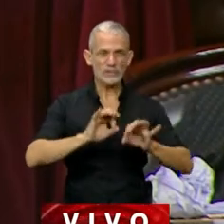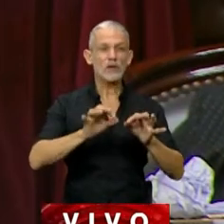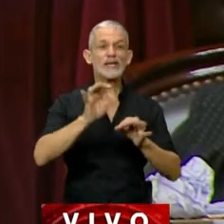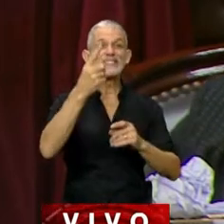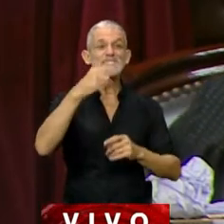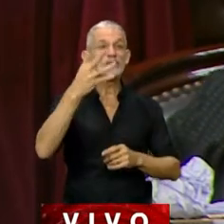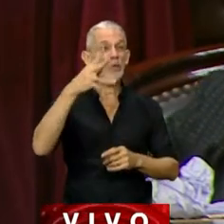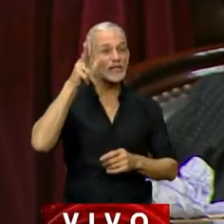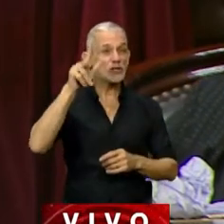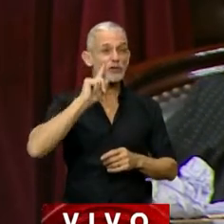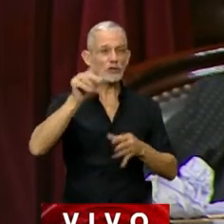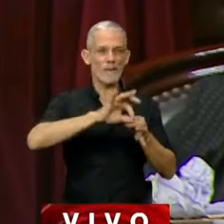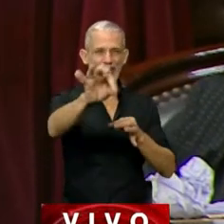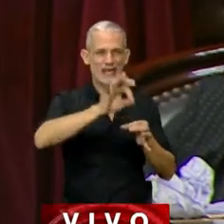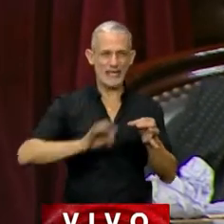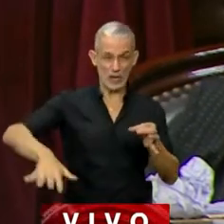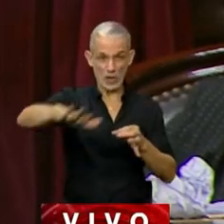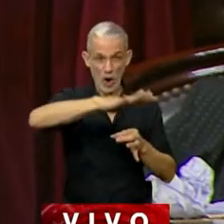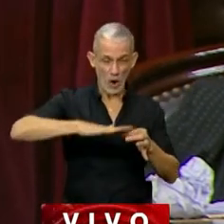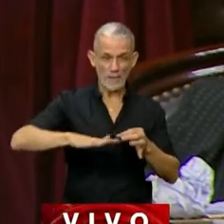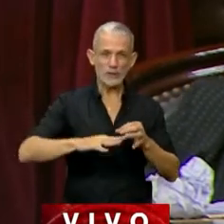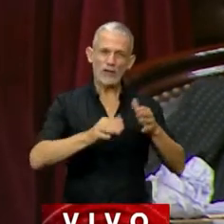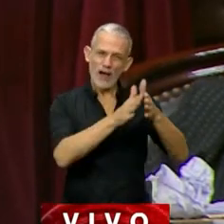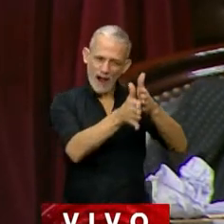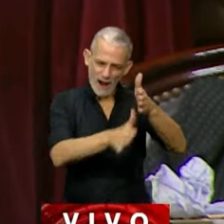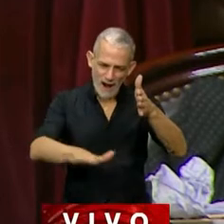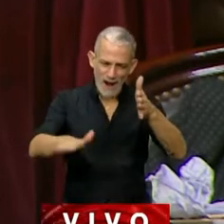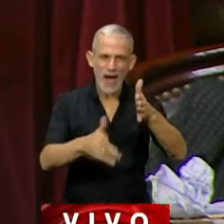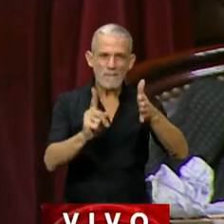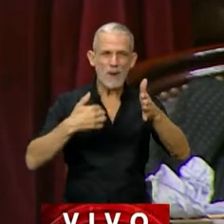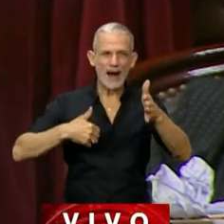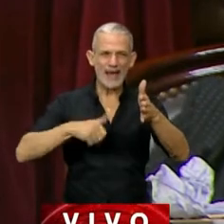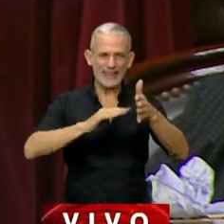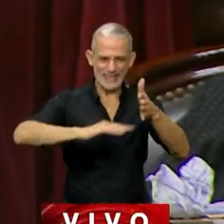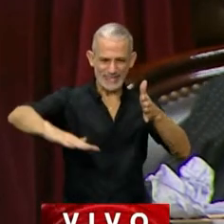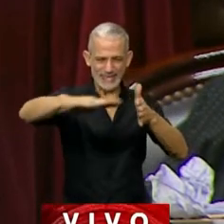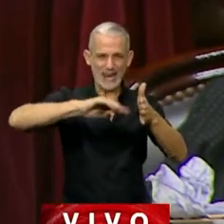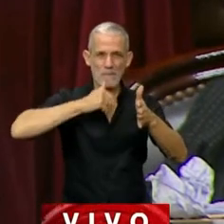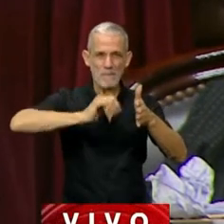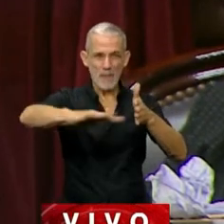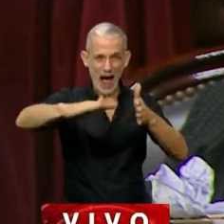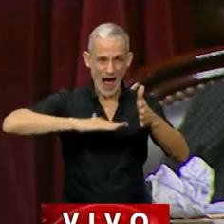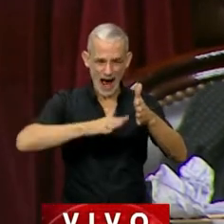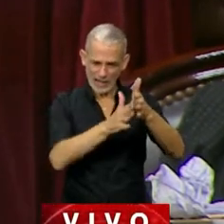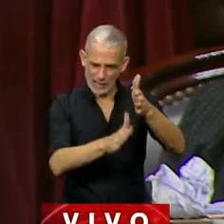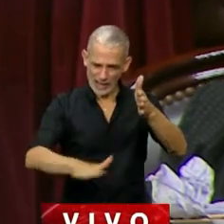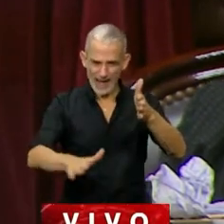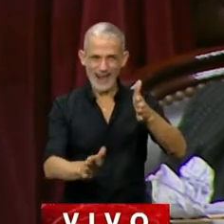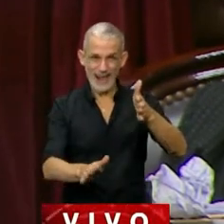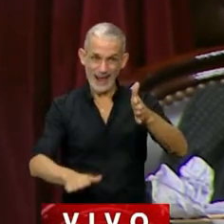de 148.000 kilómetros cuadrados dentro de la plataforma continental argentina, que fue